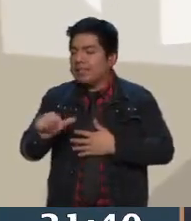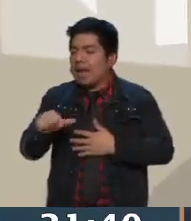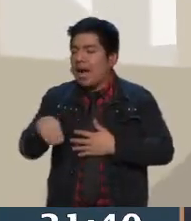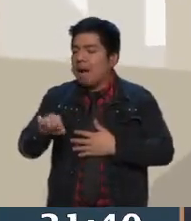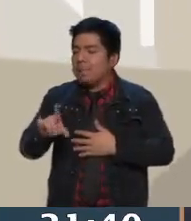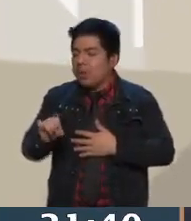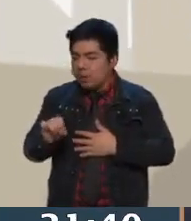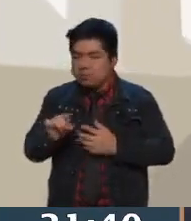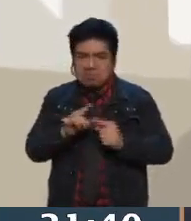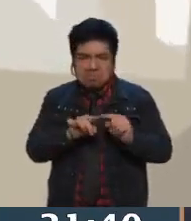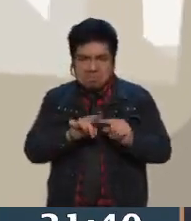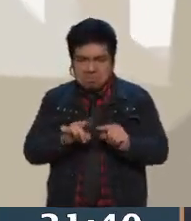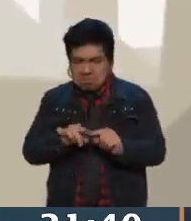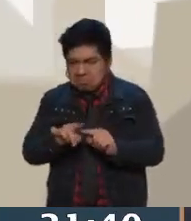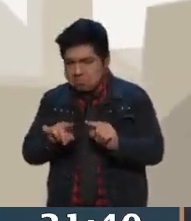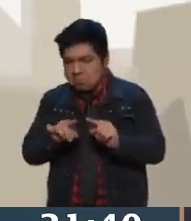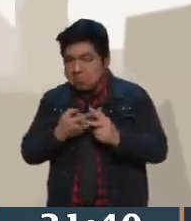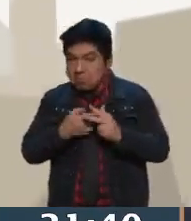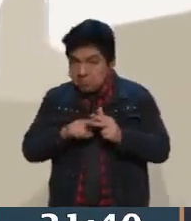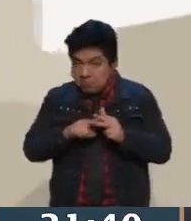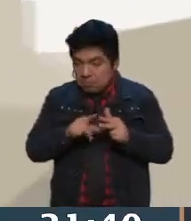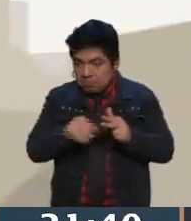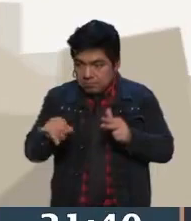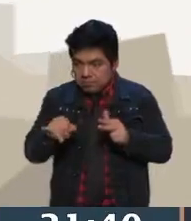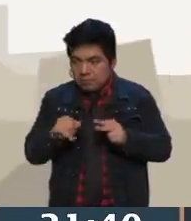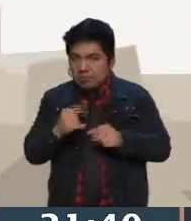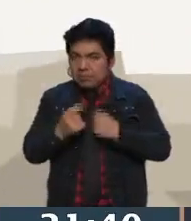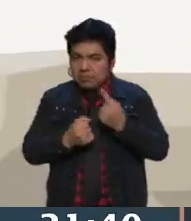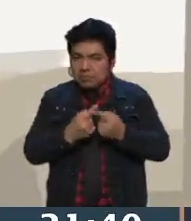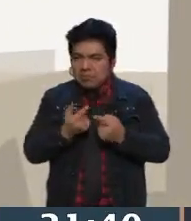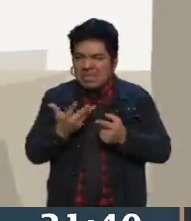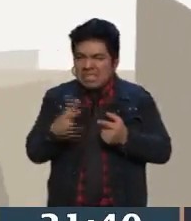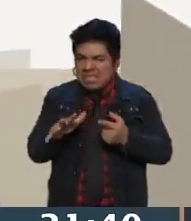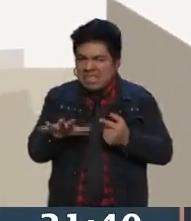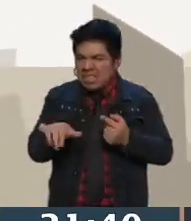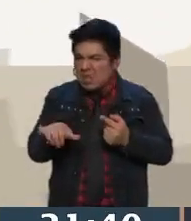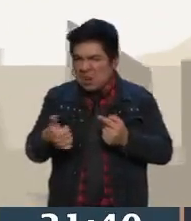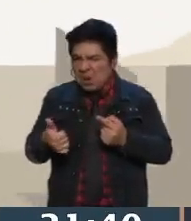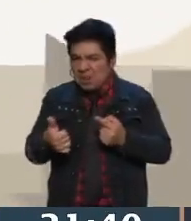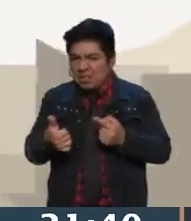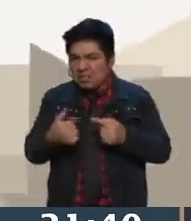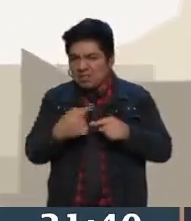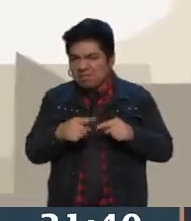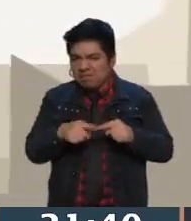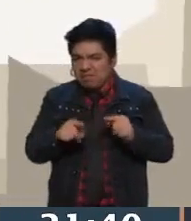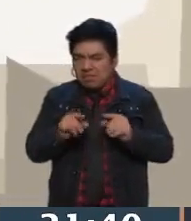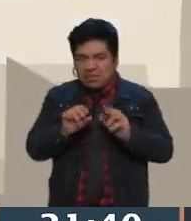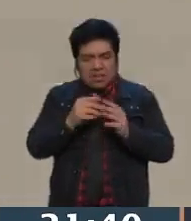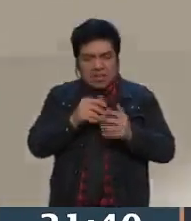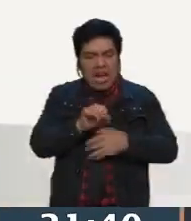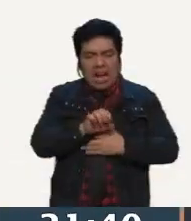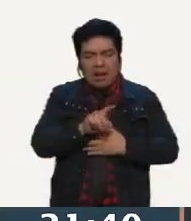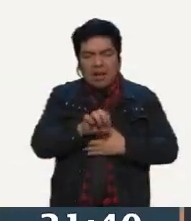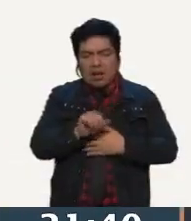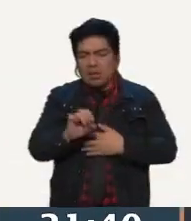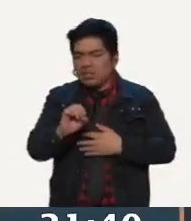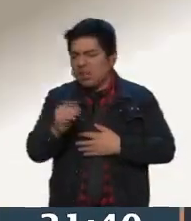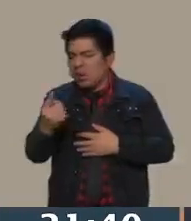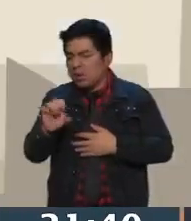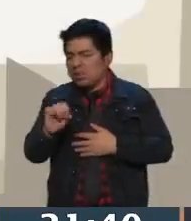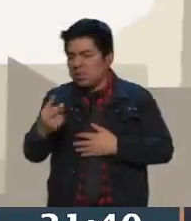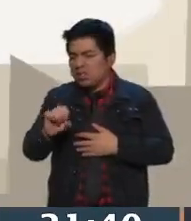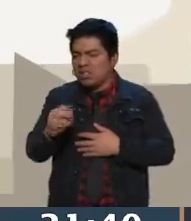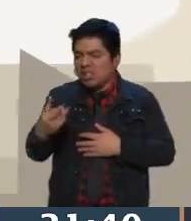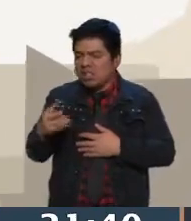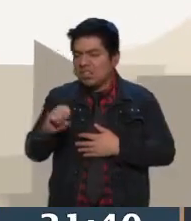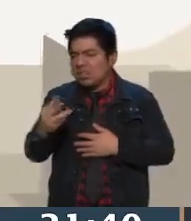en todas sus versiones. Empezó así y ya vamos en el 10 o en el 11, ¿no? Ya ves que le ponen al final 01, 02,